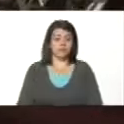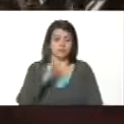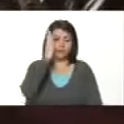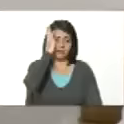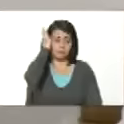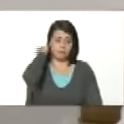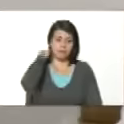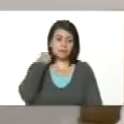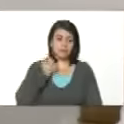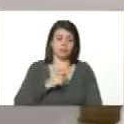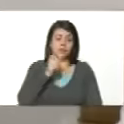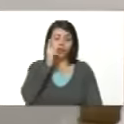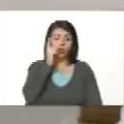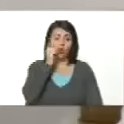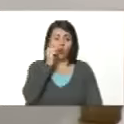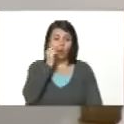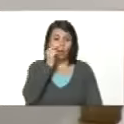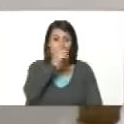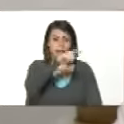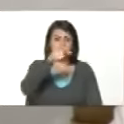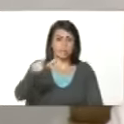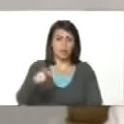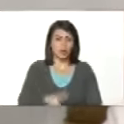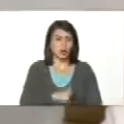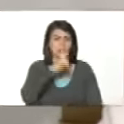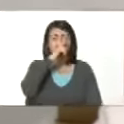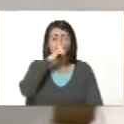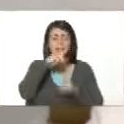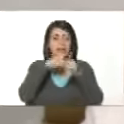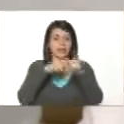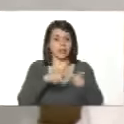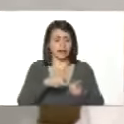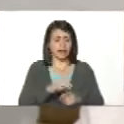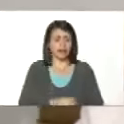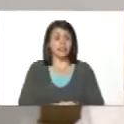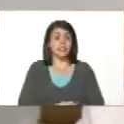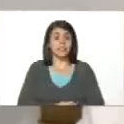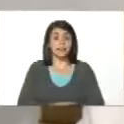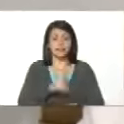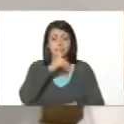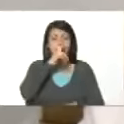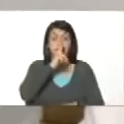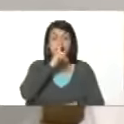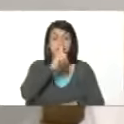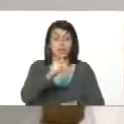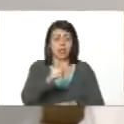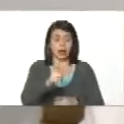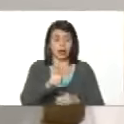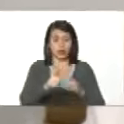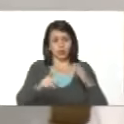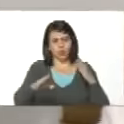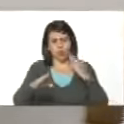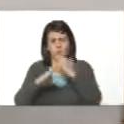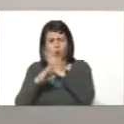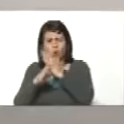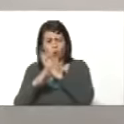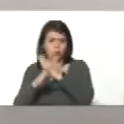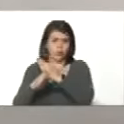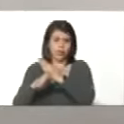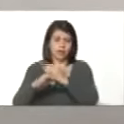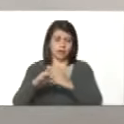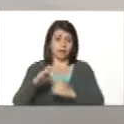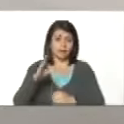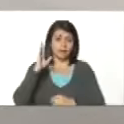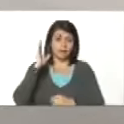con el que esos salvajes, esos bárbaros, esos canallas levantaron